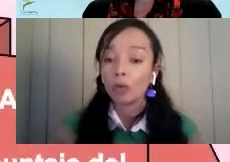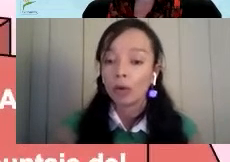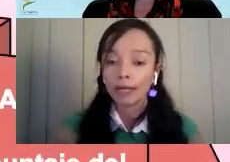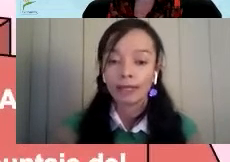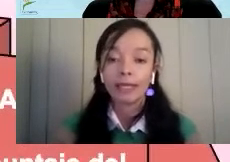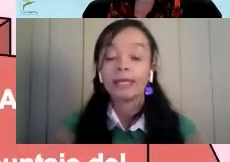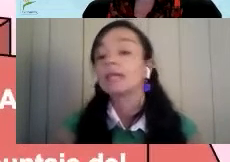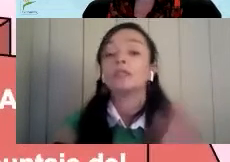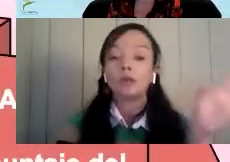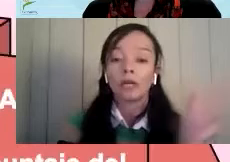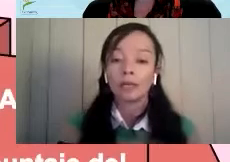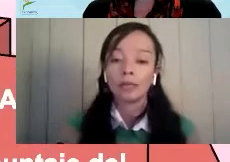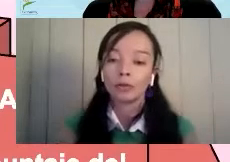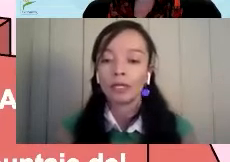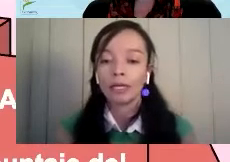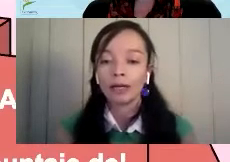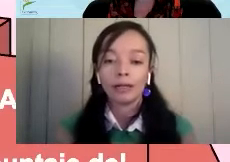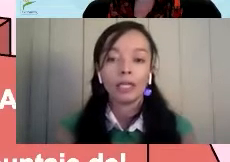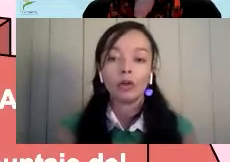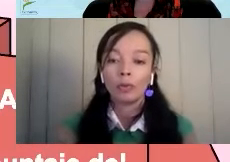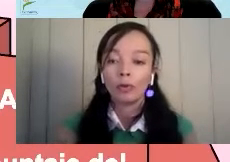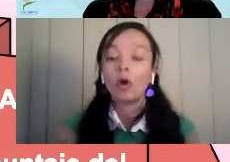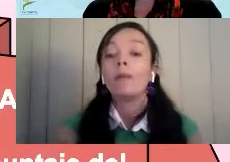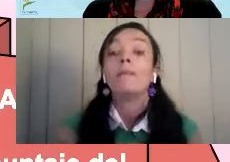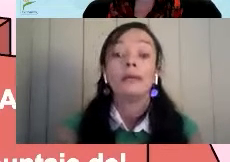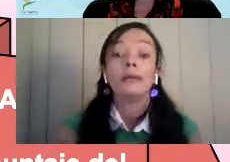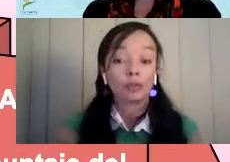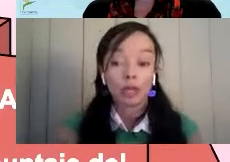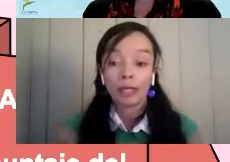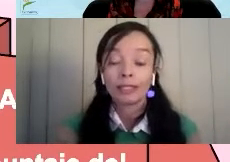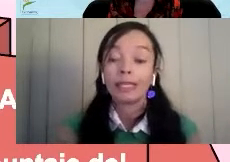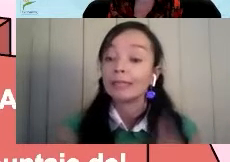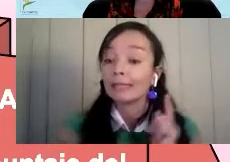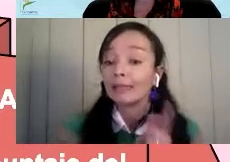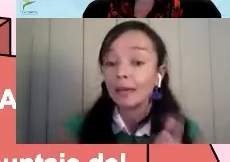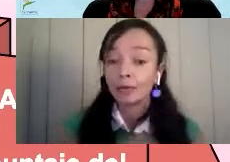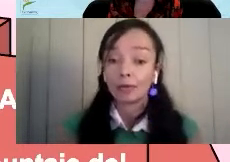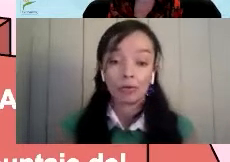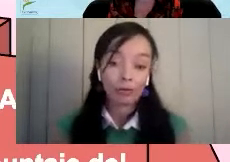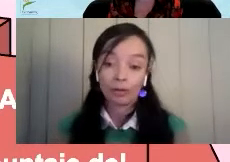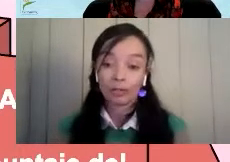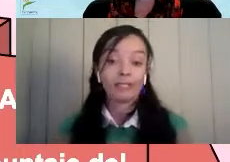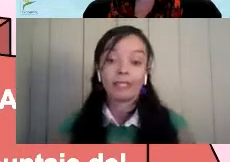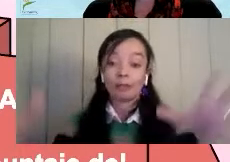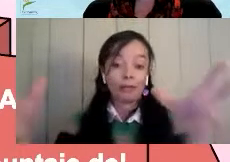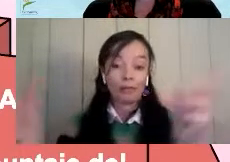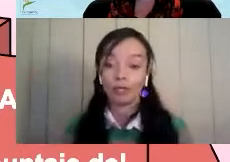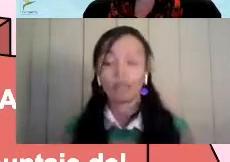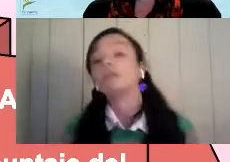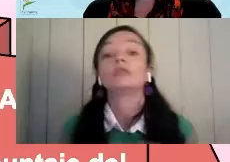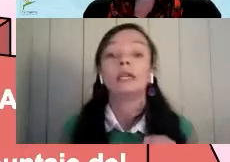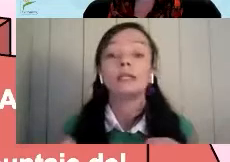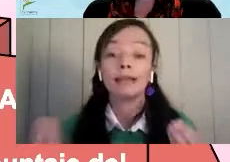quiso el juguete, que quiso coger la pelotica y no pudo, pero ustedes le entendieron cuando le estaba diciendo la